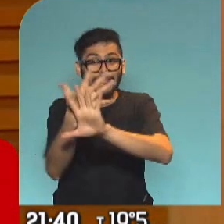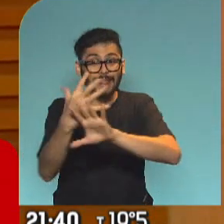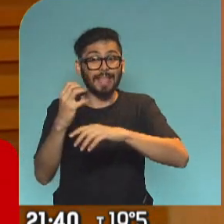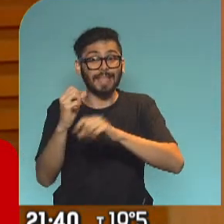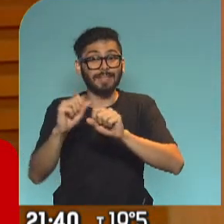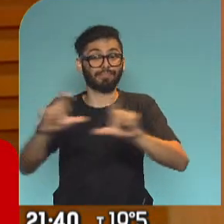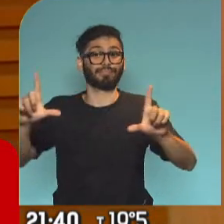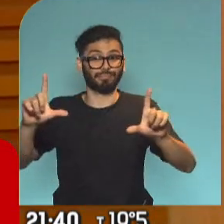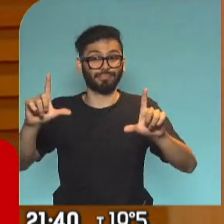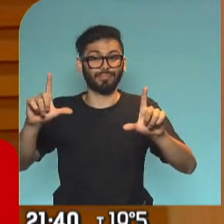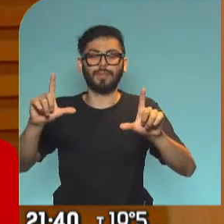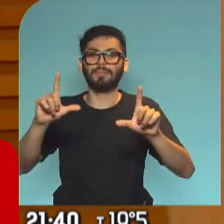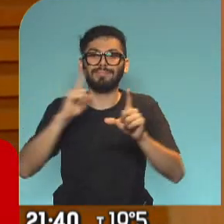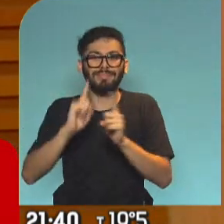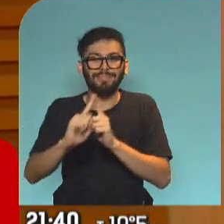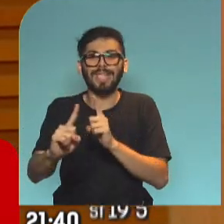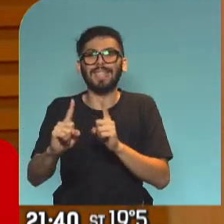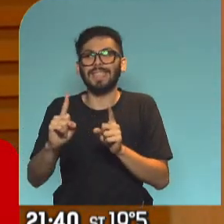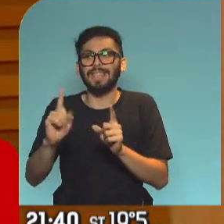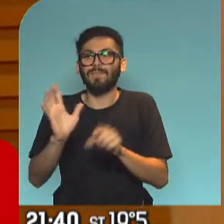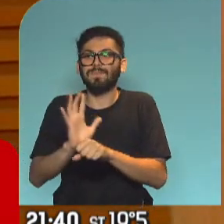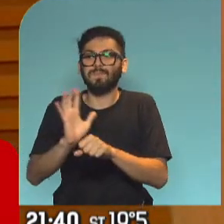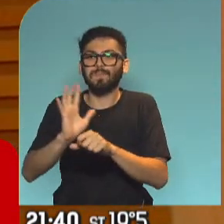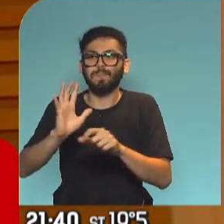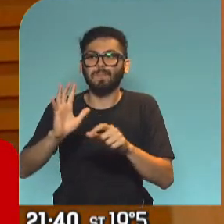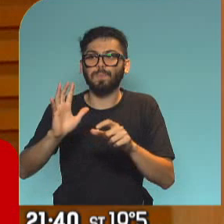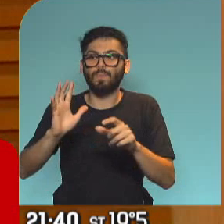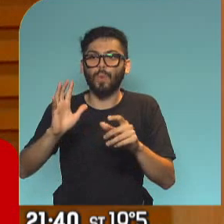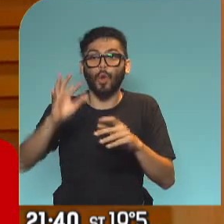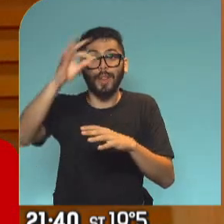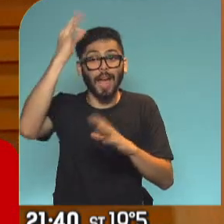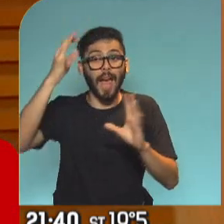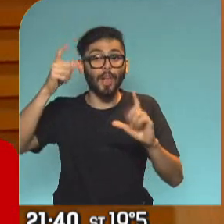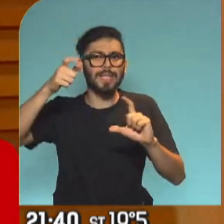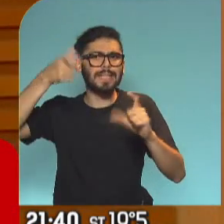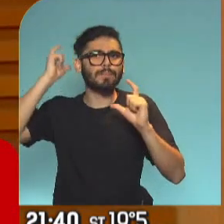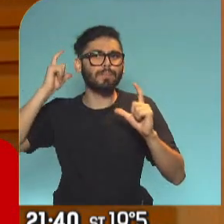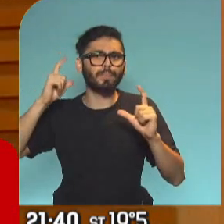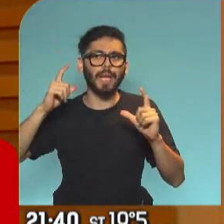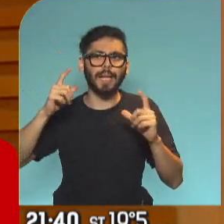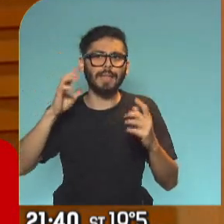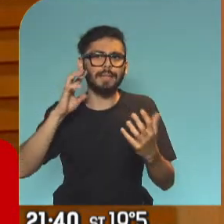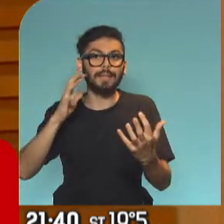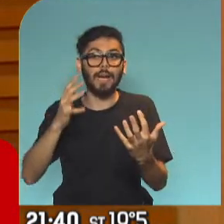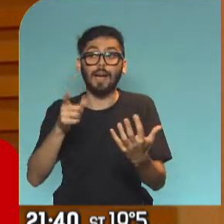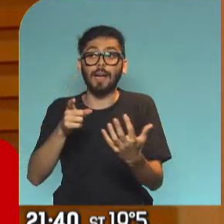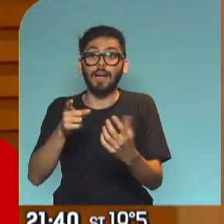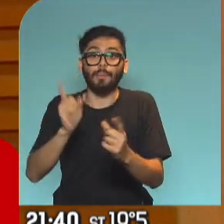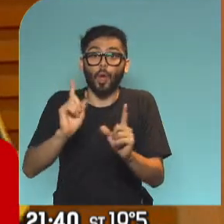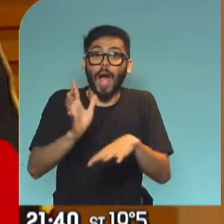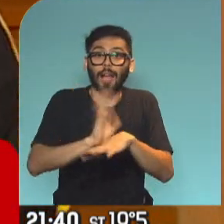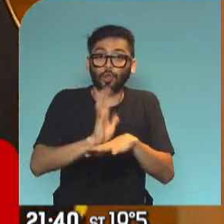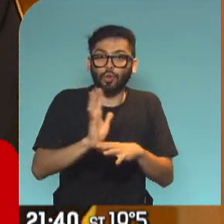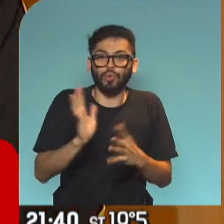que ver con lo que sucede adentro de la experiencia y es sin público, hay un protocolo para los actores